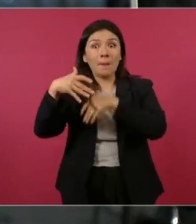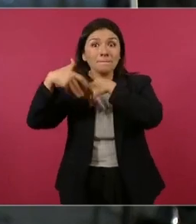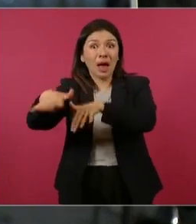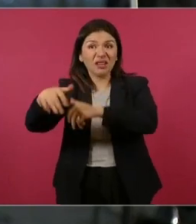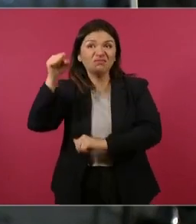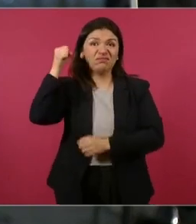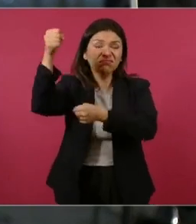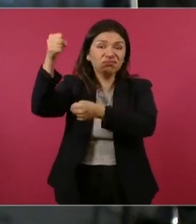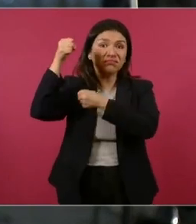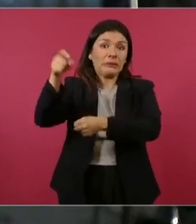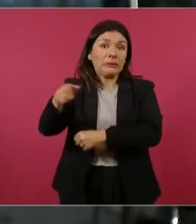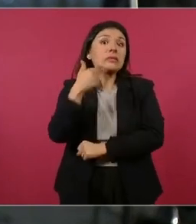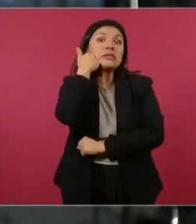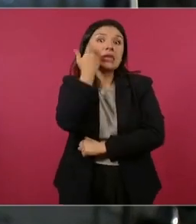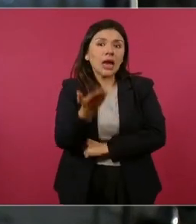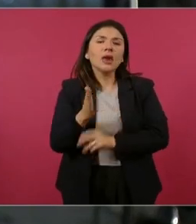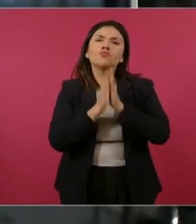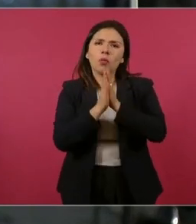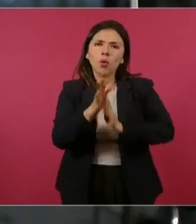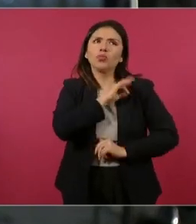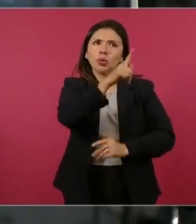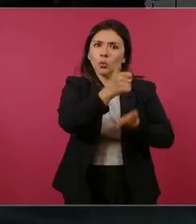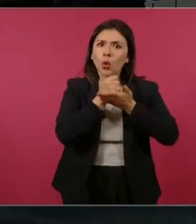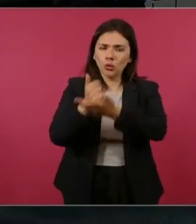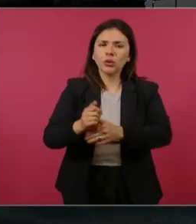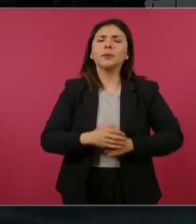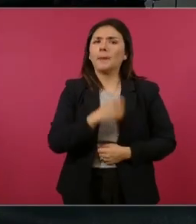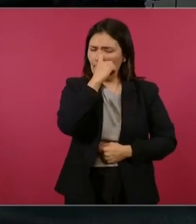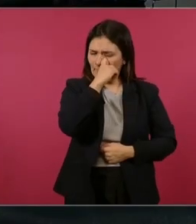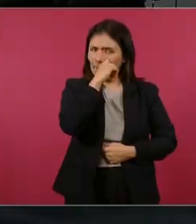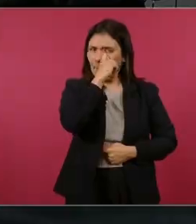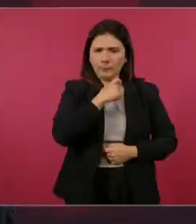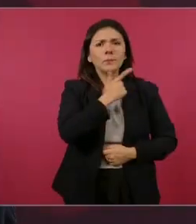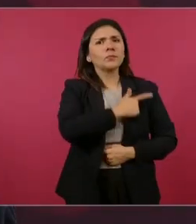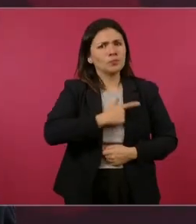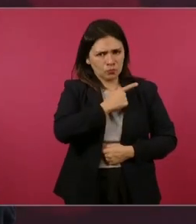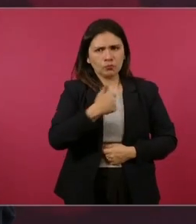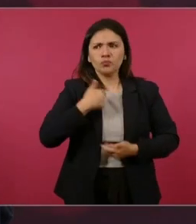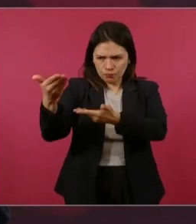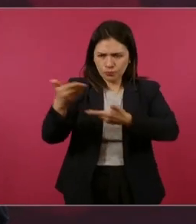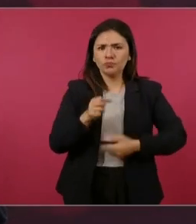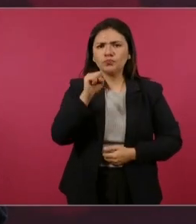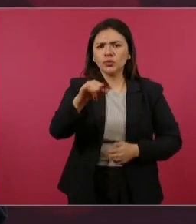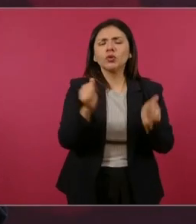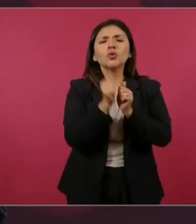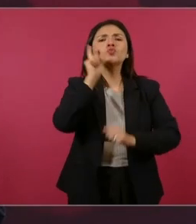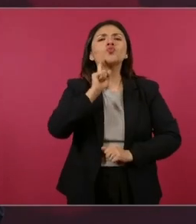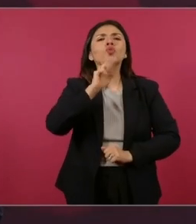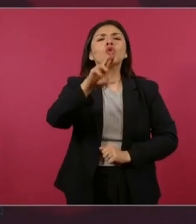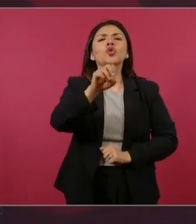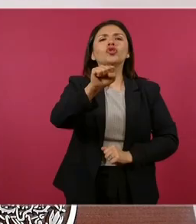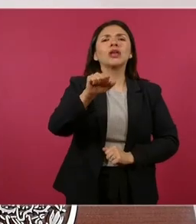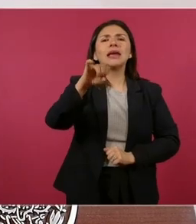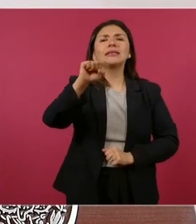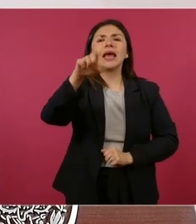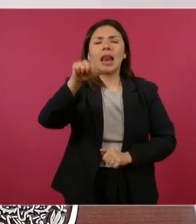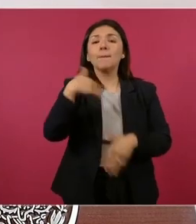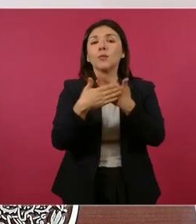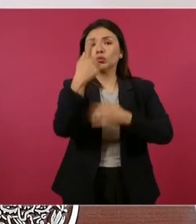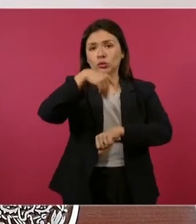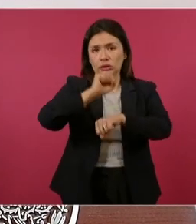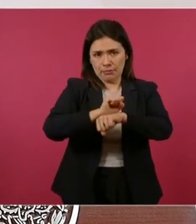esa es la intención de la manifestación, pues que si pudieran ayudar. Pues lo recibimos, lo recibe Rosa Isela la semana